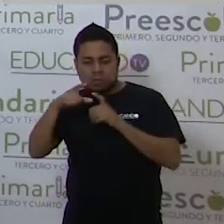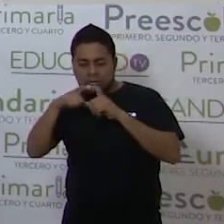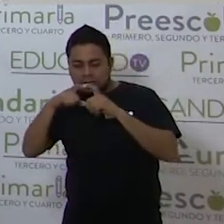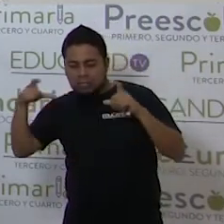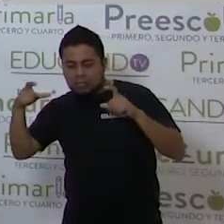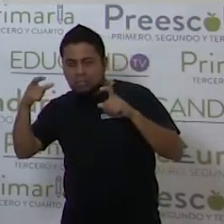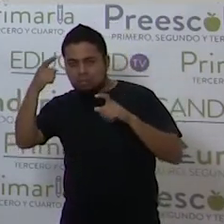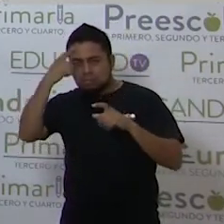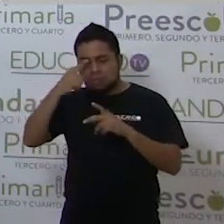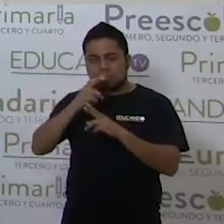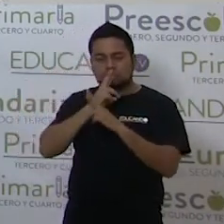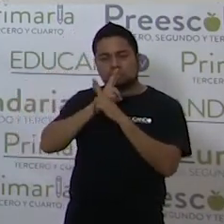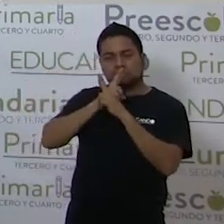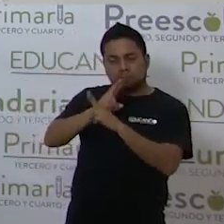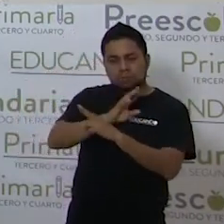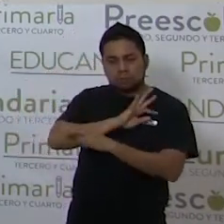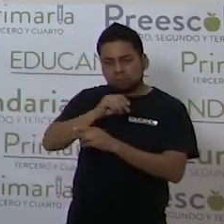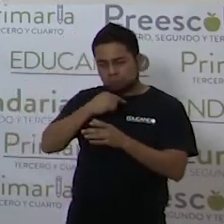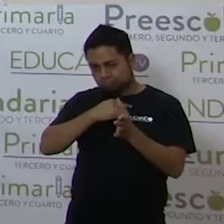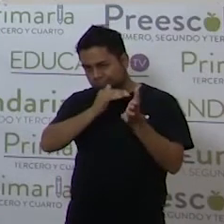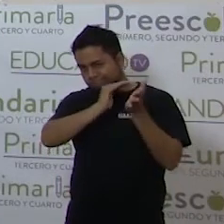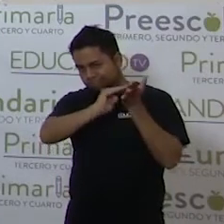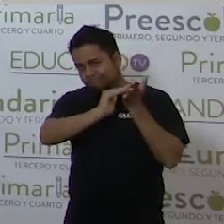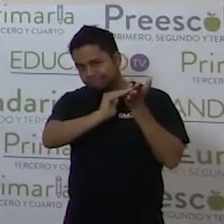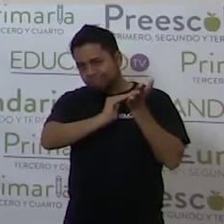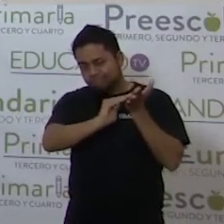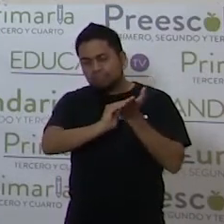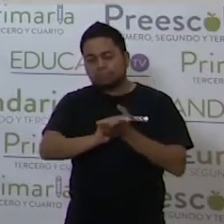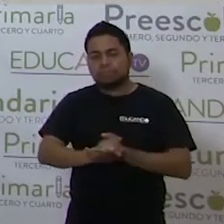para solucionarlo voy a borrar